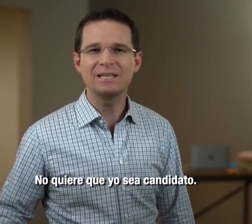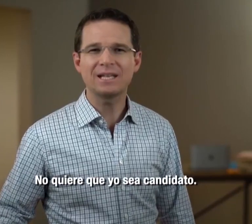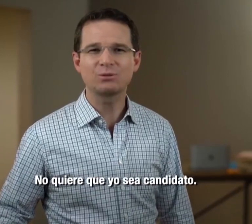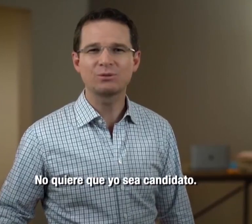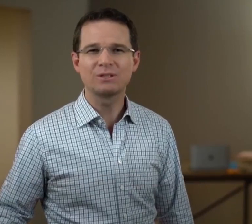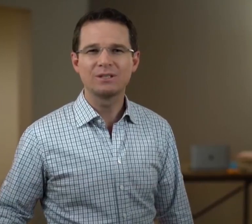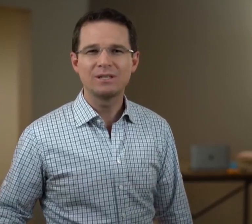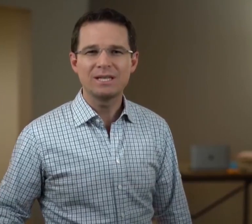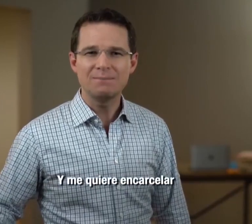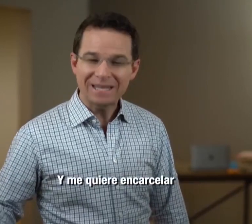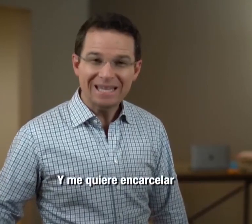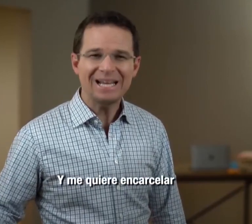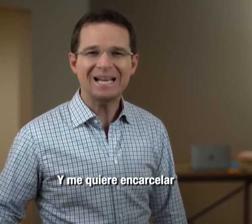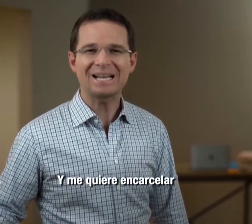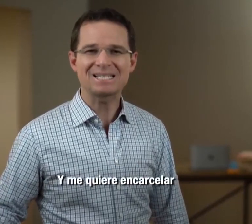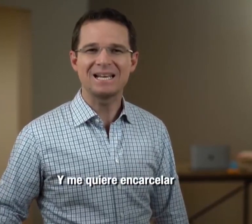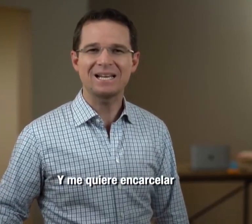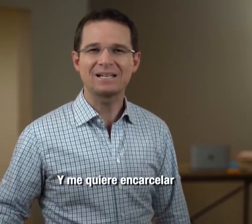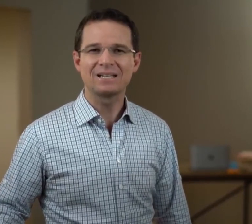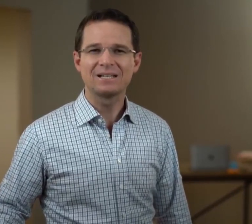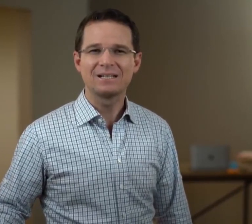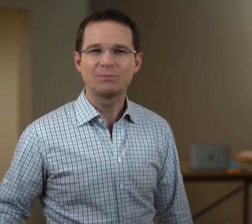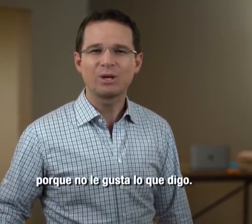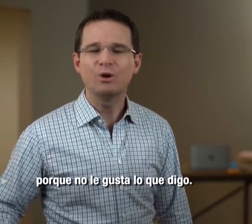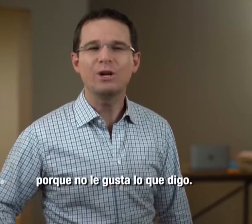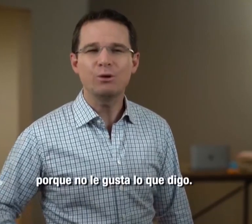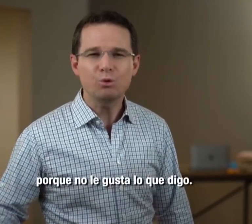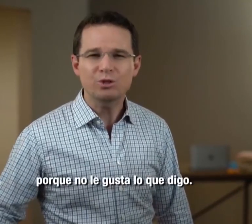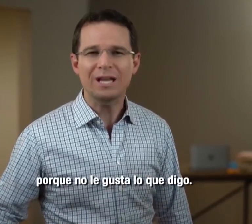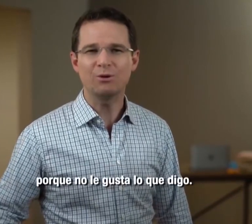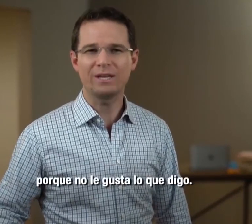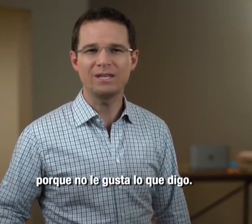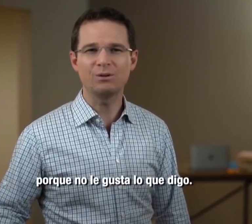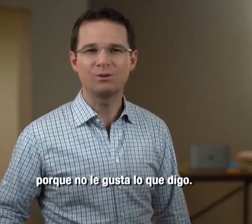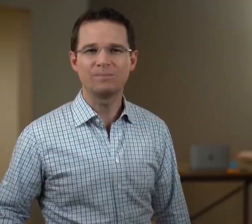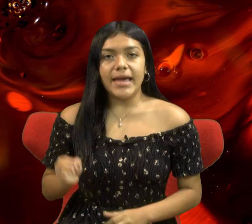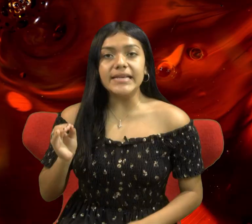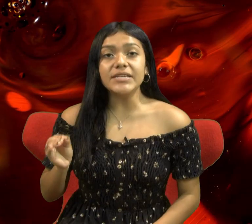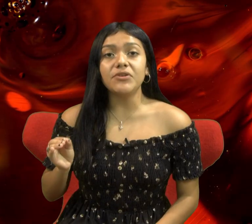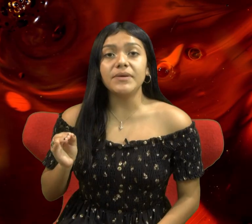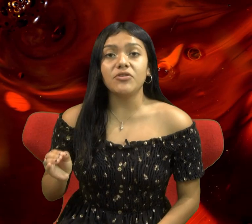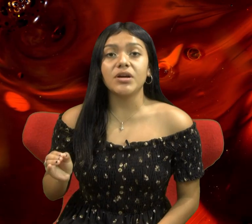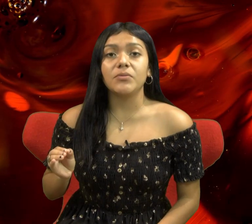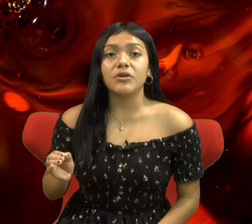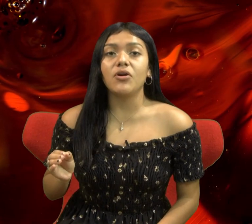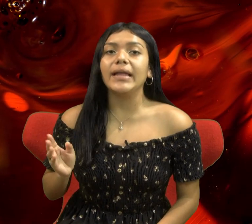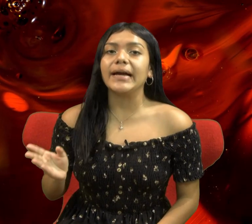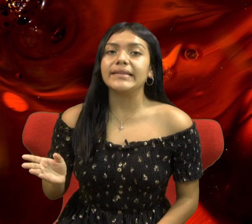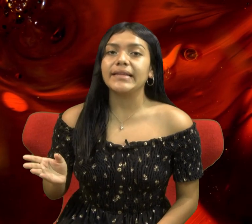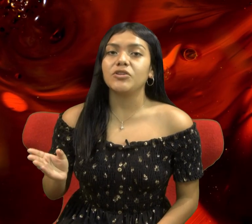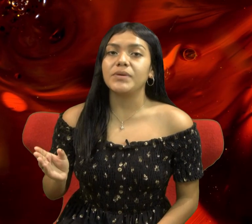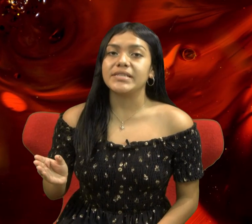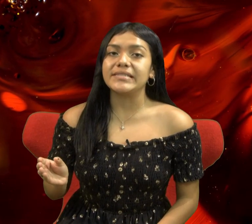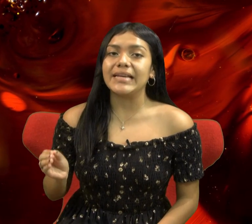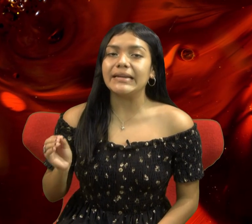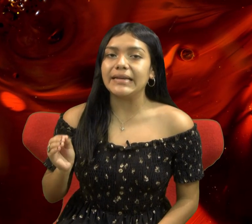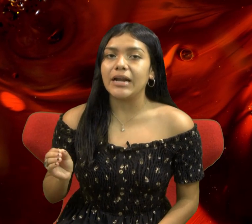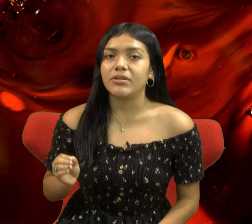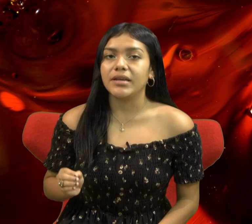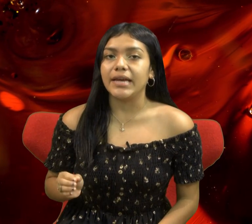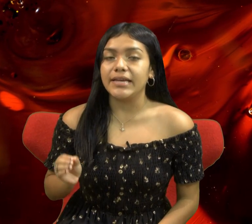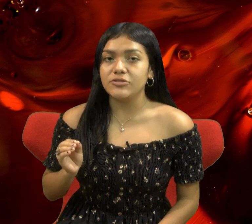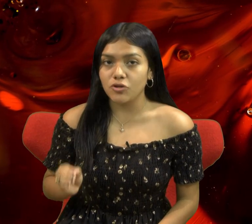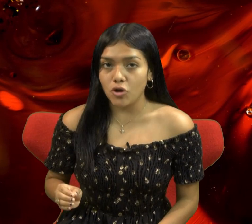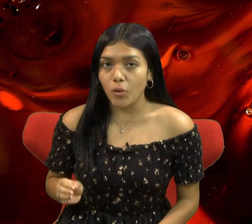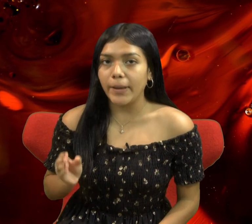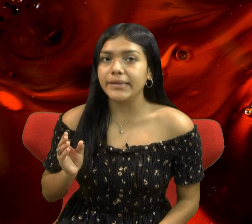sea candidato. Y me quiere encarcelar porque no le gusta lo que digo. Este fue el video que publicó el candidato presidencial Ricardo